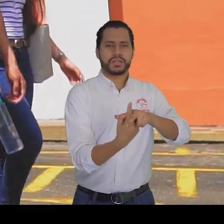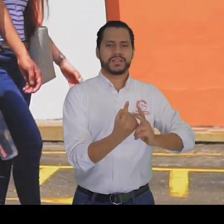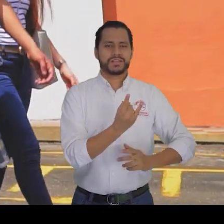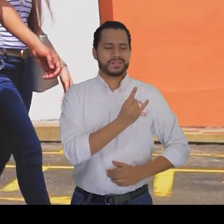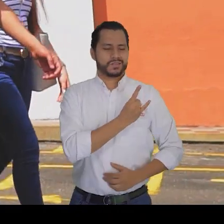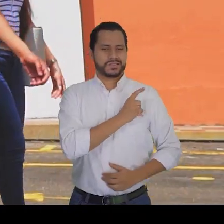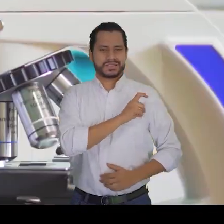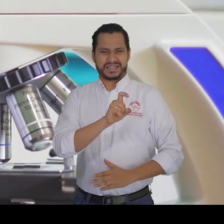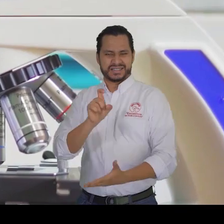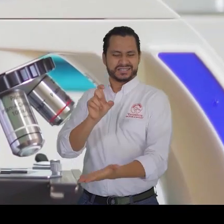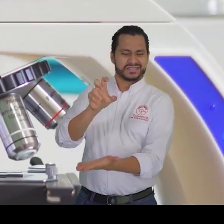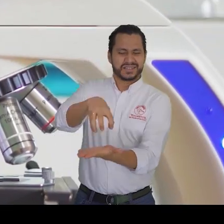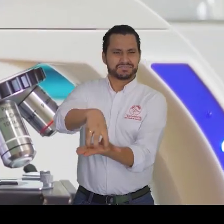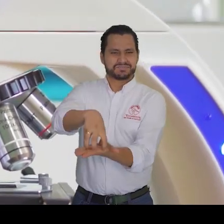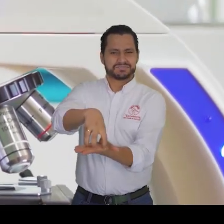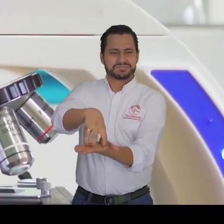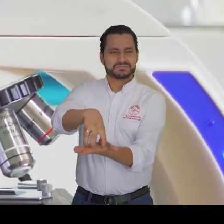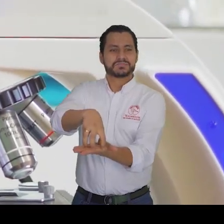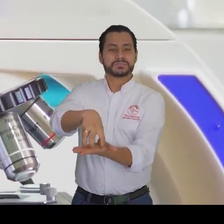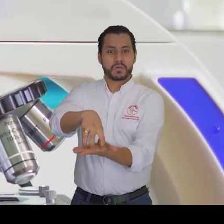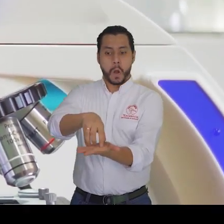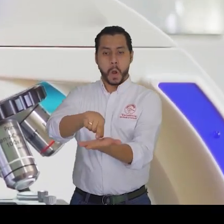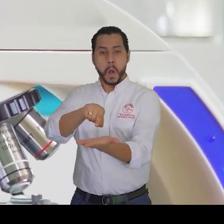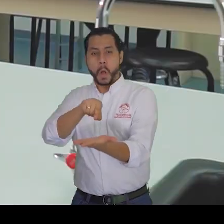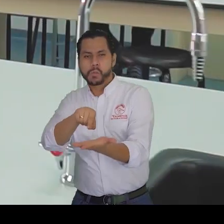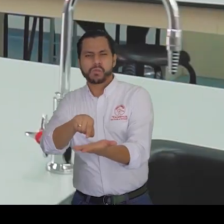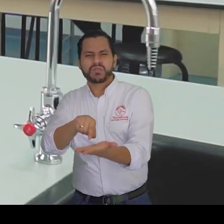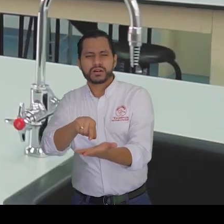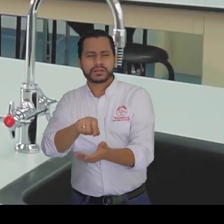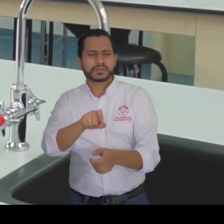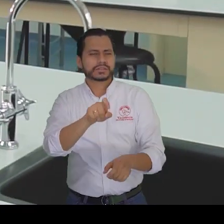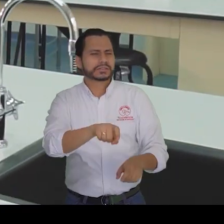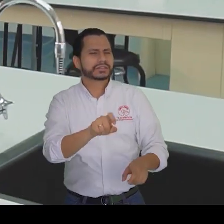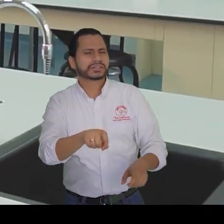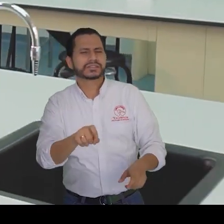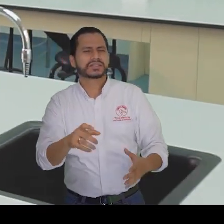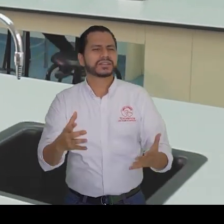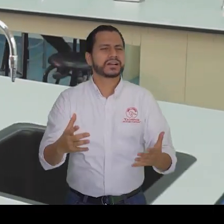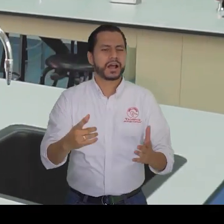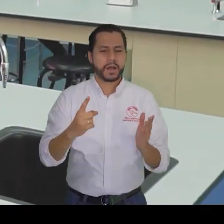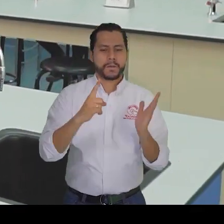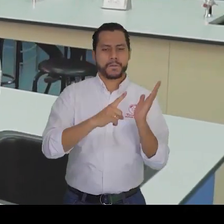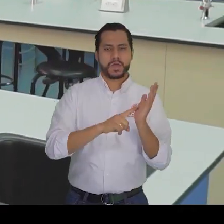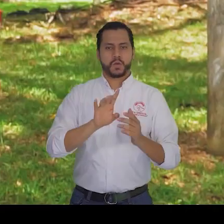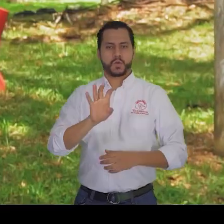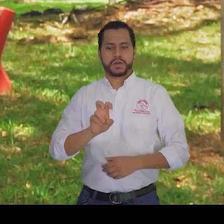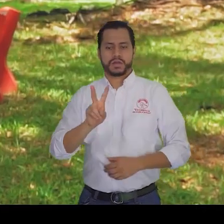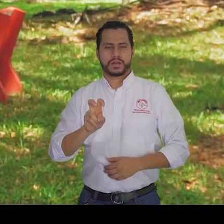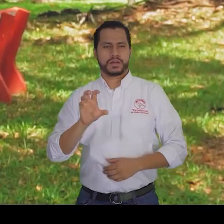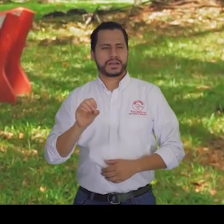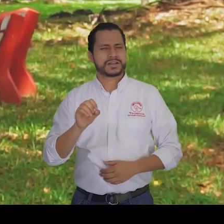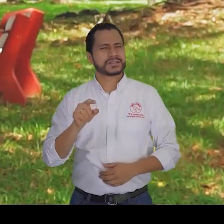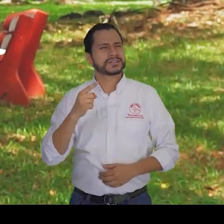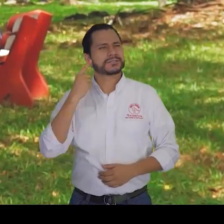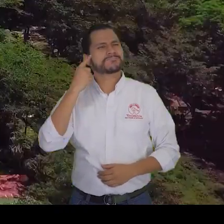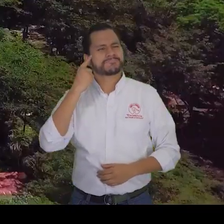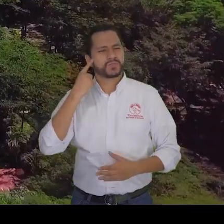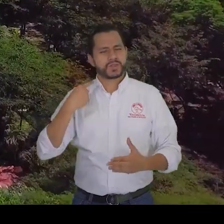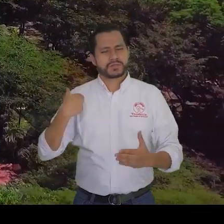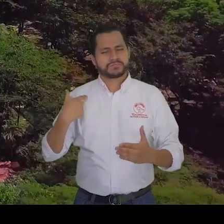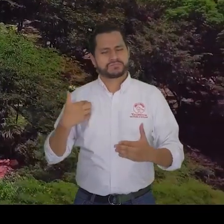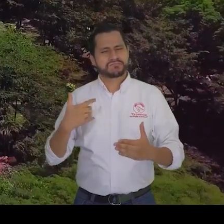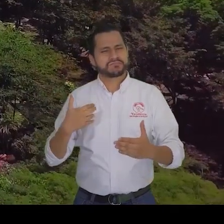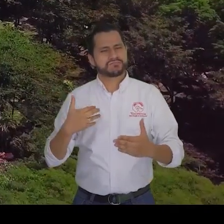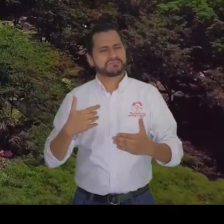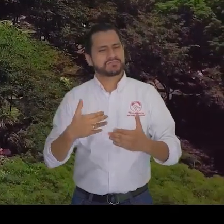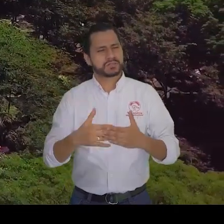la Universidad de los Llanos, un contexto de necesidades que demandaban desde los años 70 un proyecto